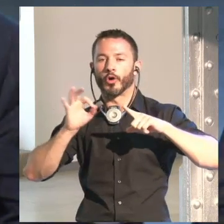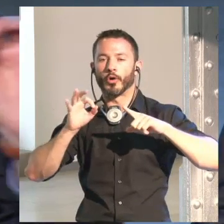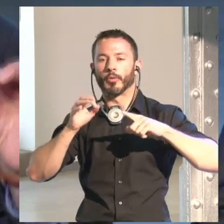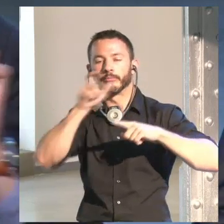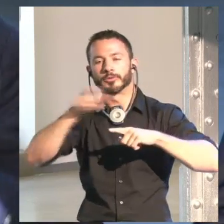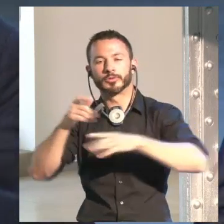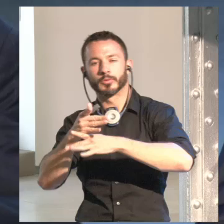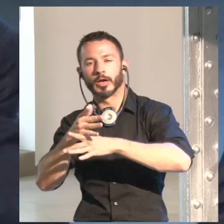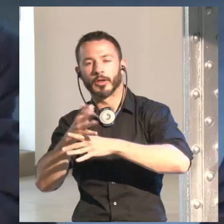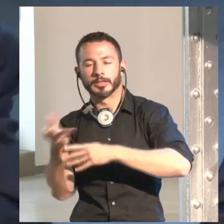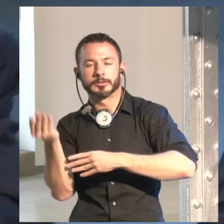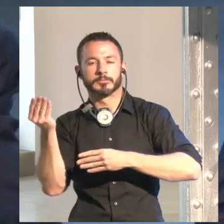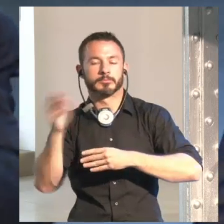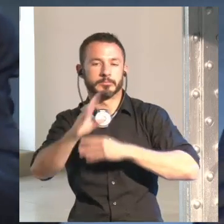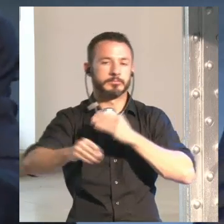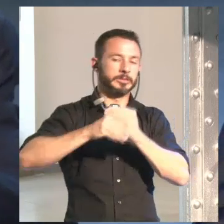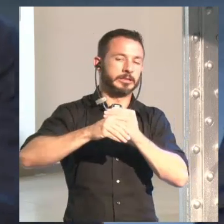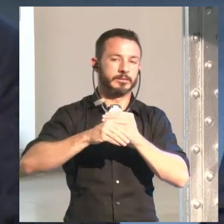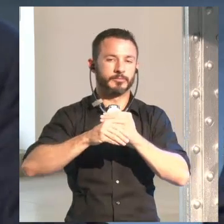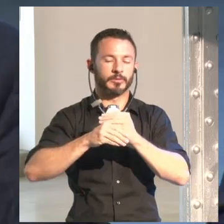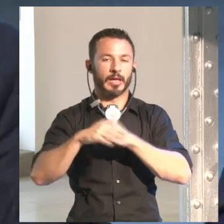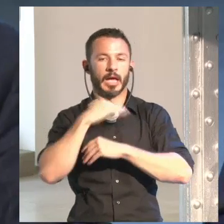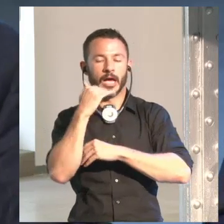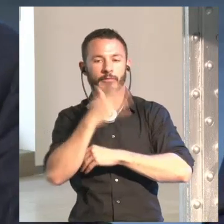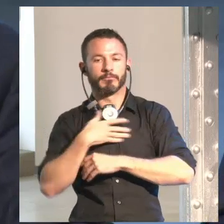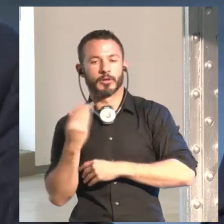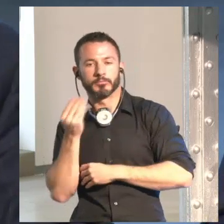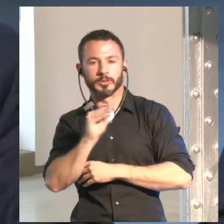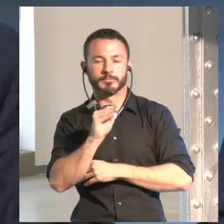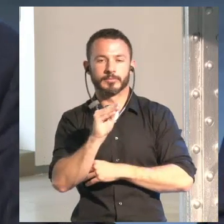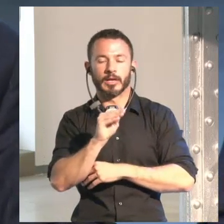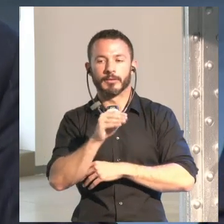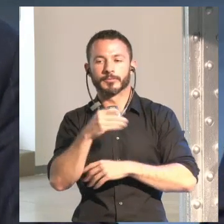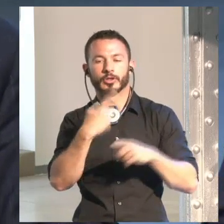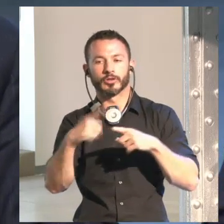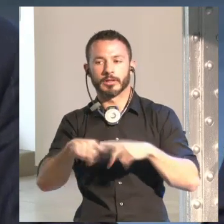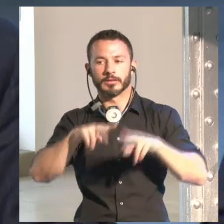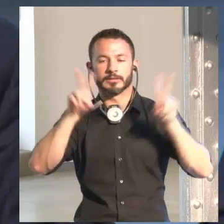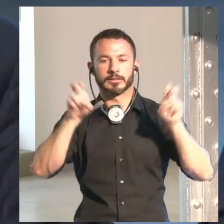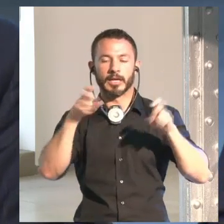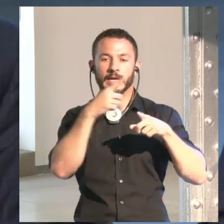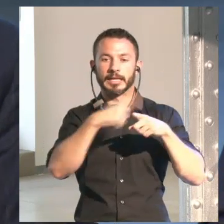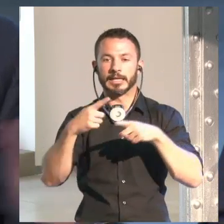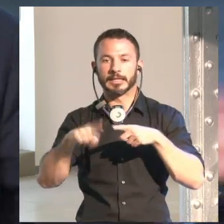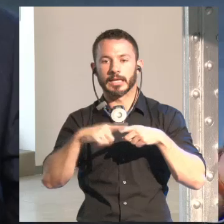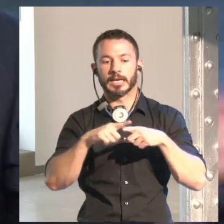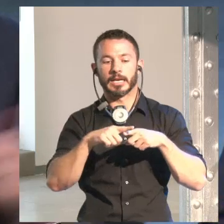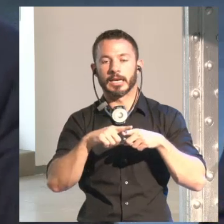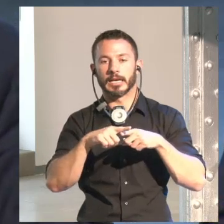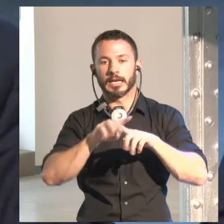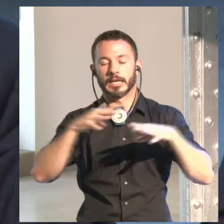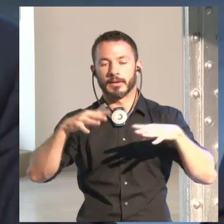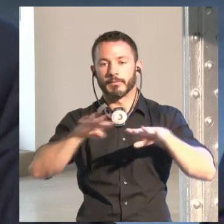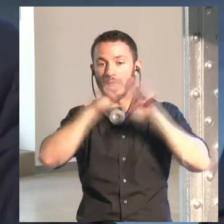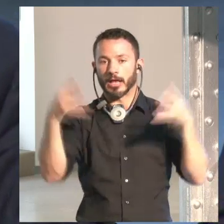No quiero añadir, pero también hay otra cosa. Hay una cosa que se llama el Internet de las cosas. Yo creo que conocéis todos el acrónimo. Por